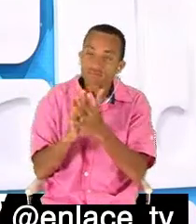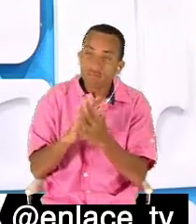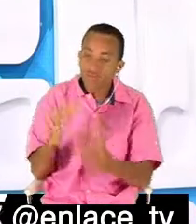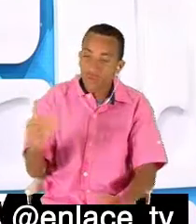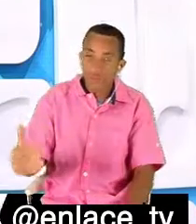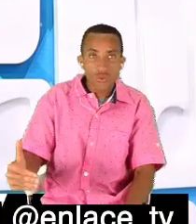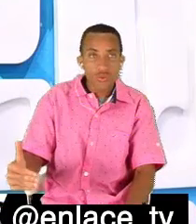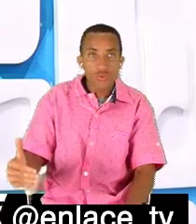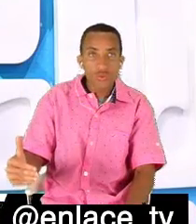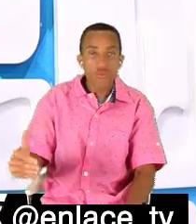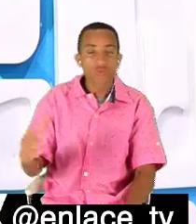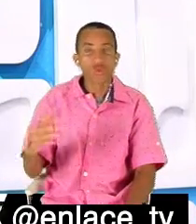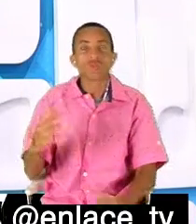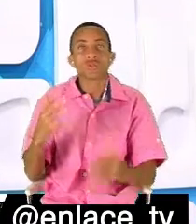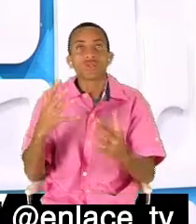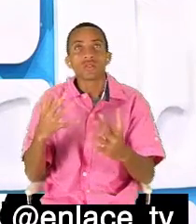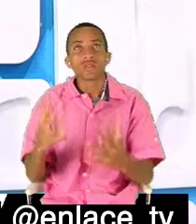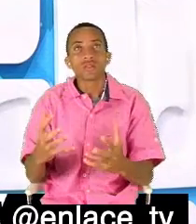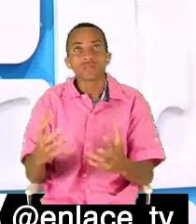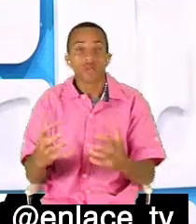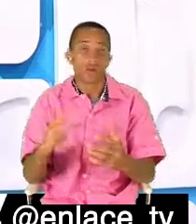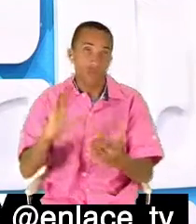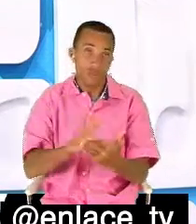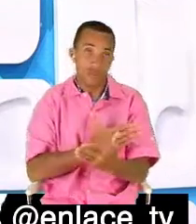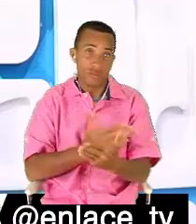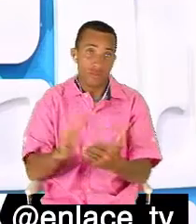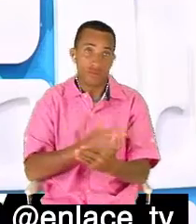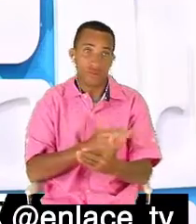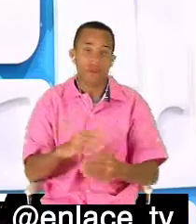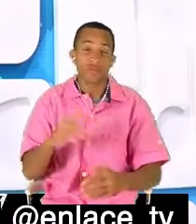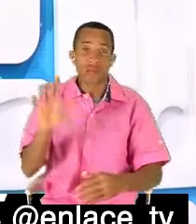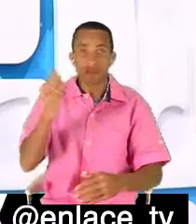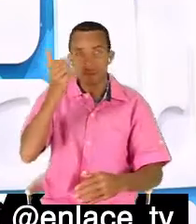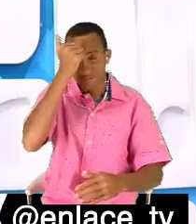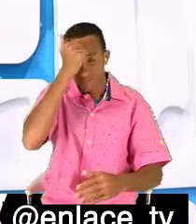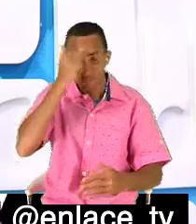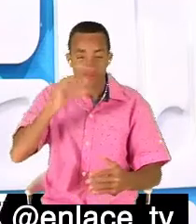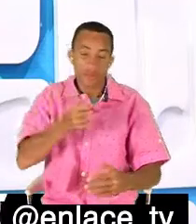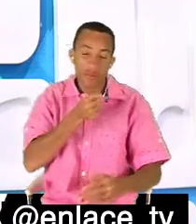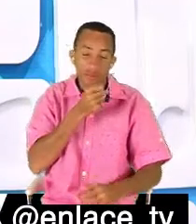tenido fuertes inclinaciones por la música y principalmente por el canto.